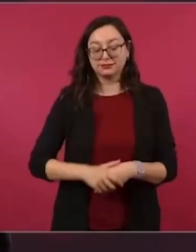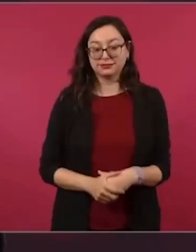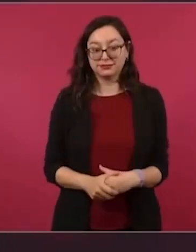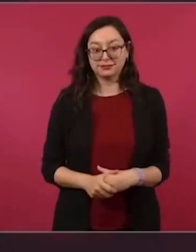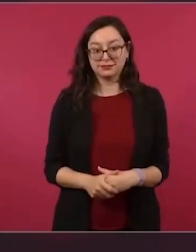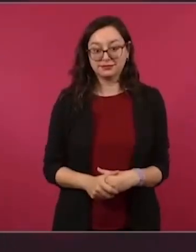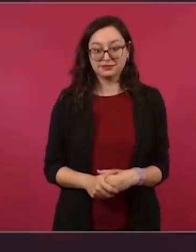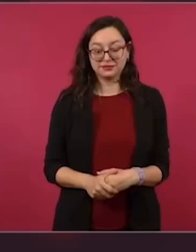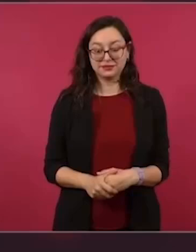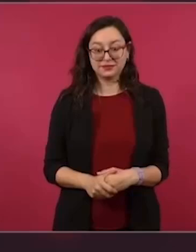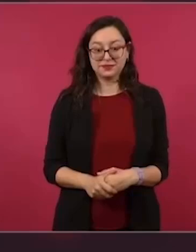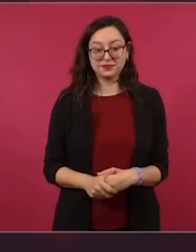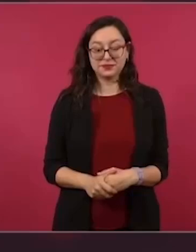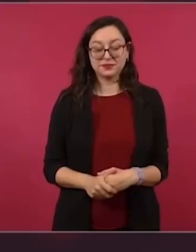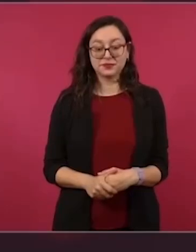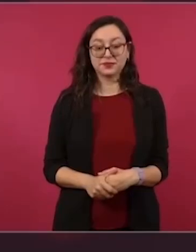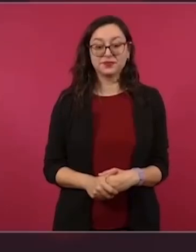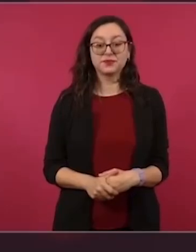la candidata